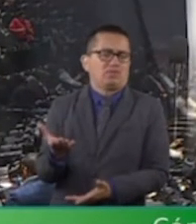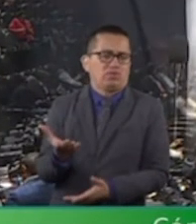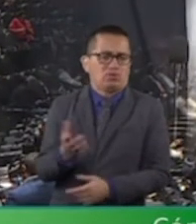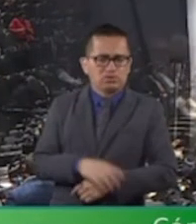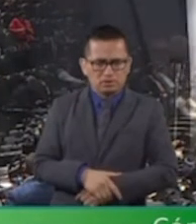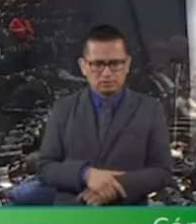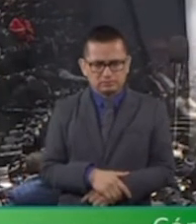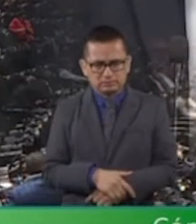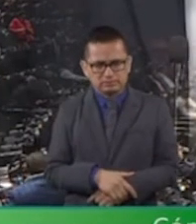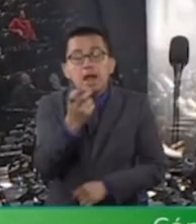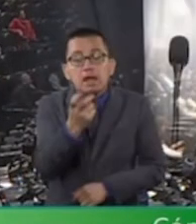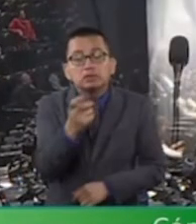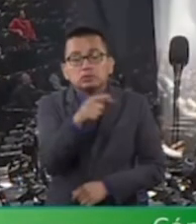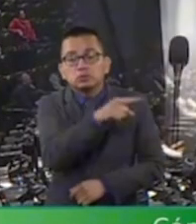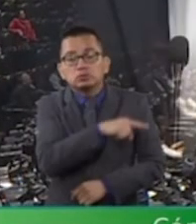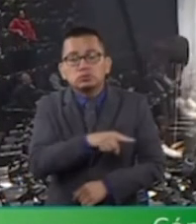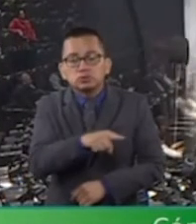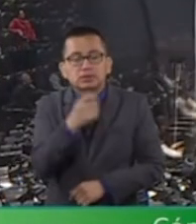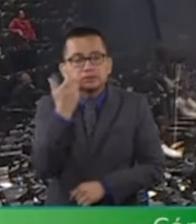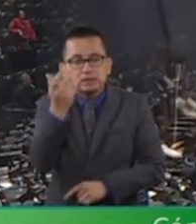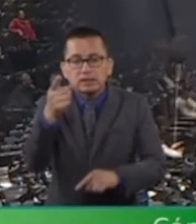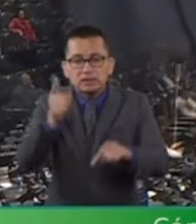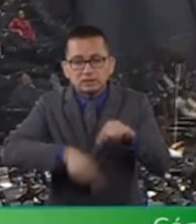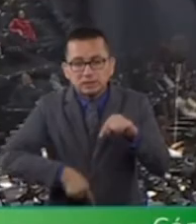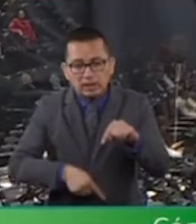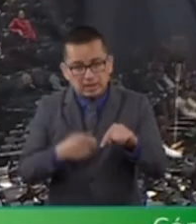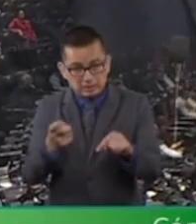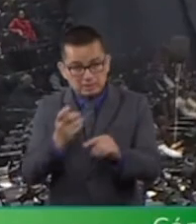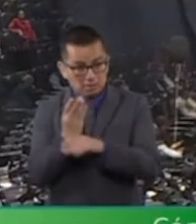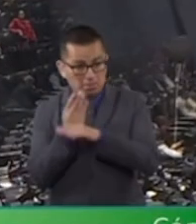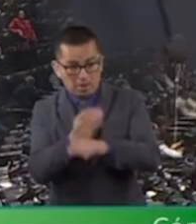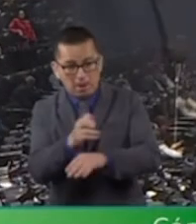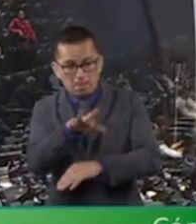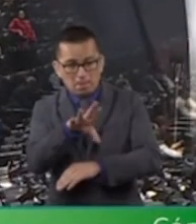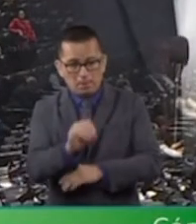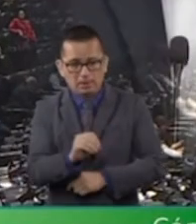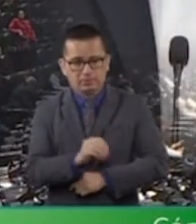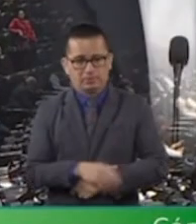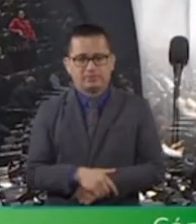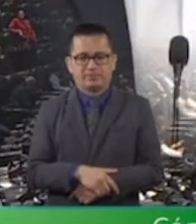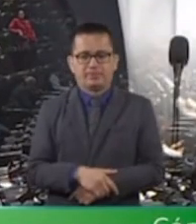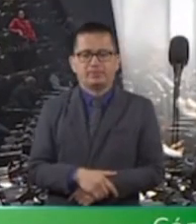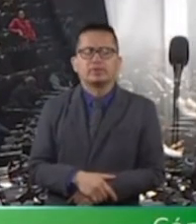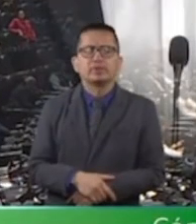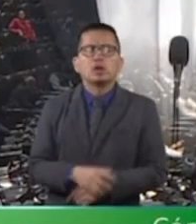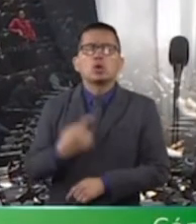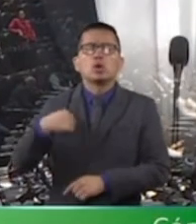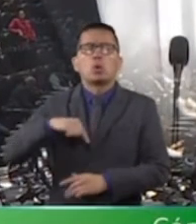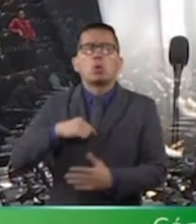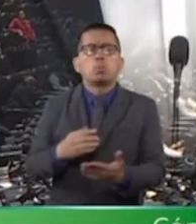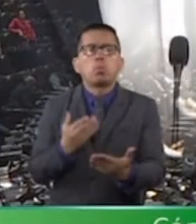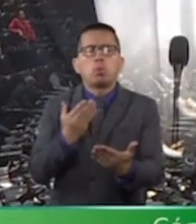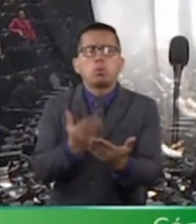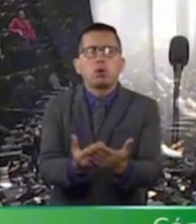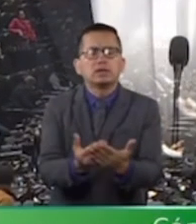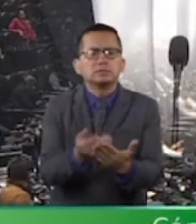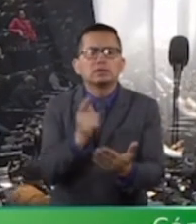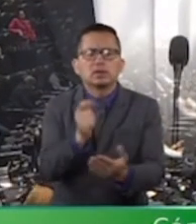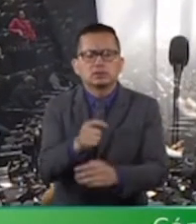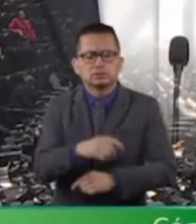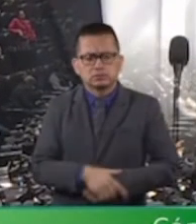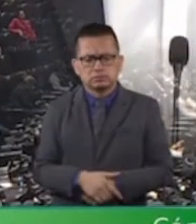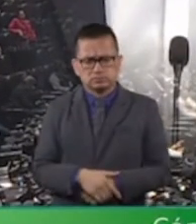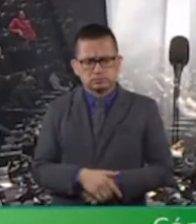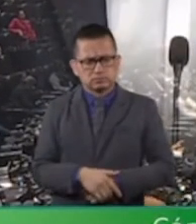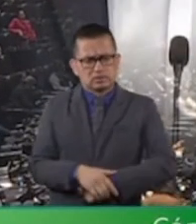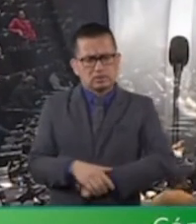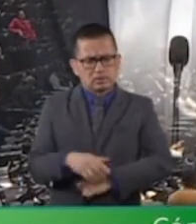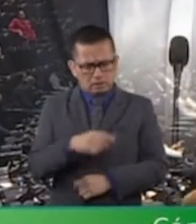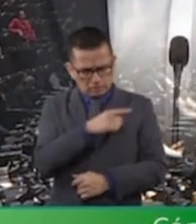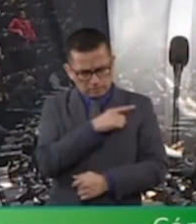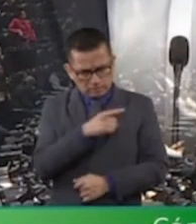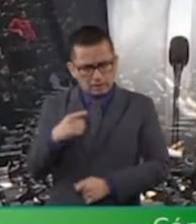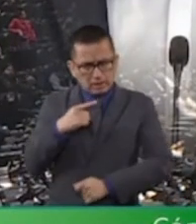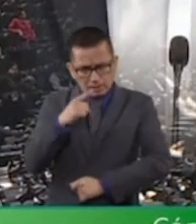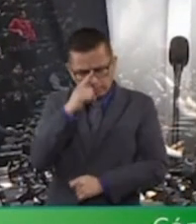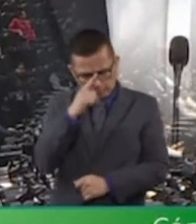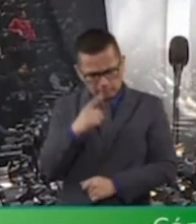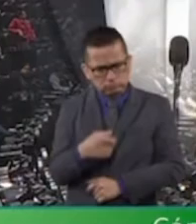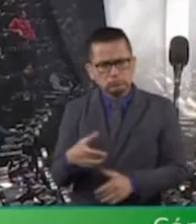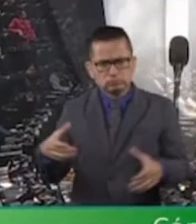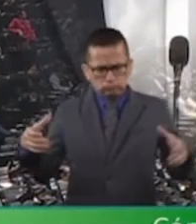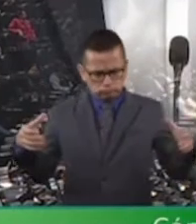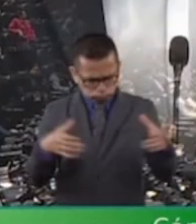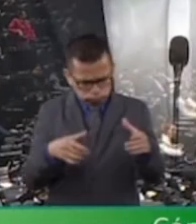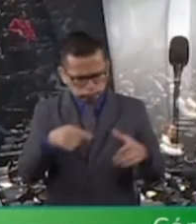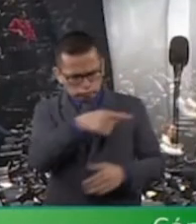Pero, Sion, nuestras propuestas es que tengamos legisladores y legisladoras que funcionan